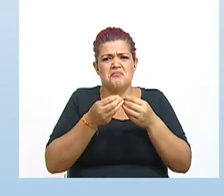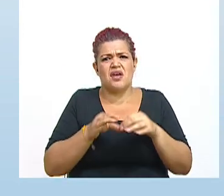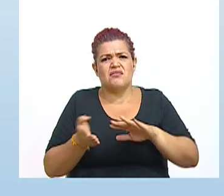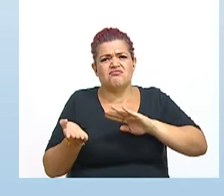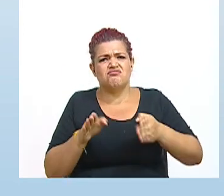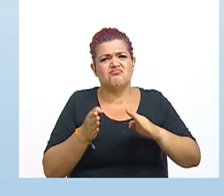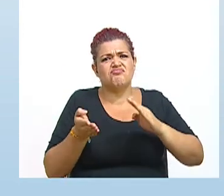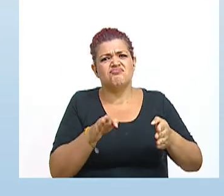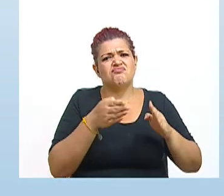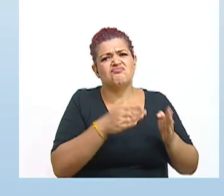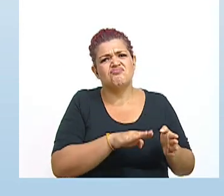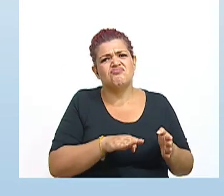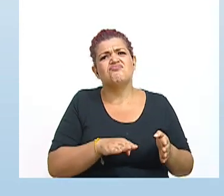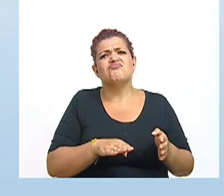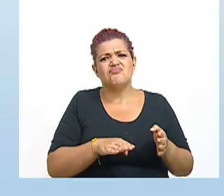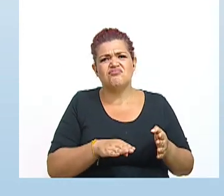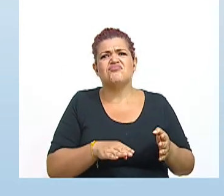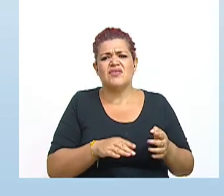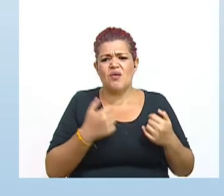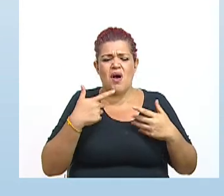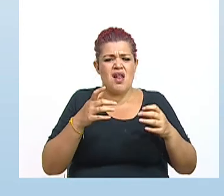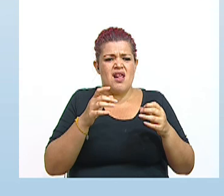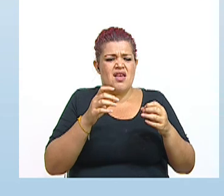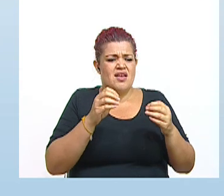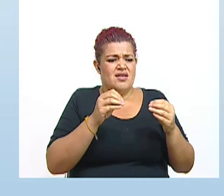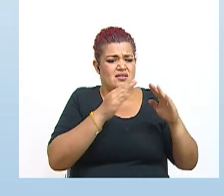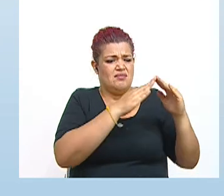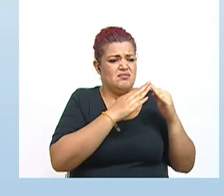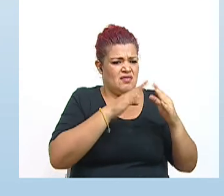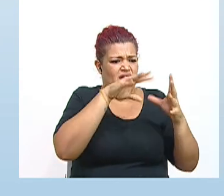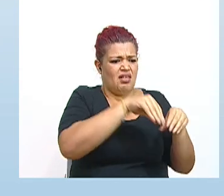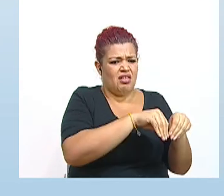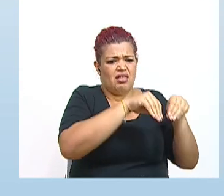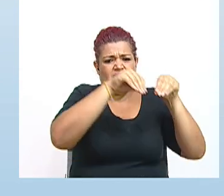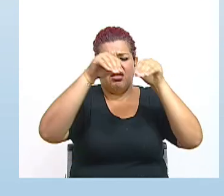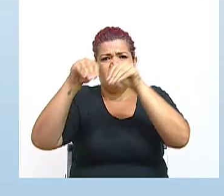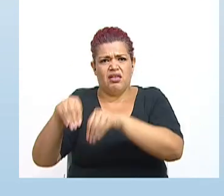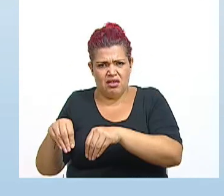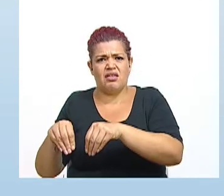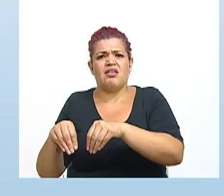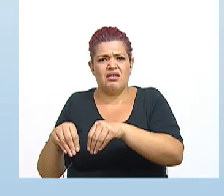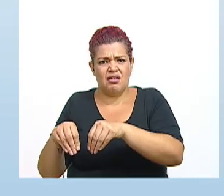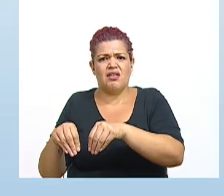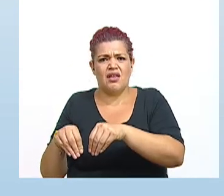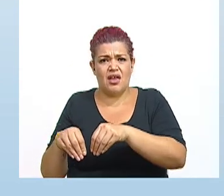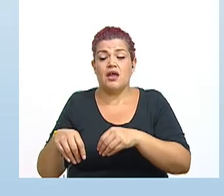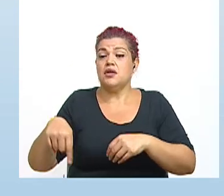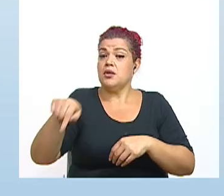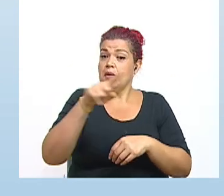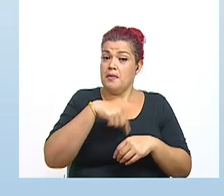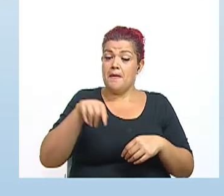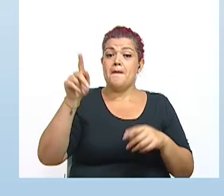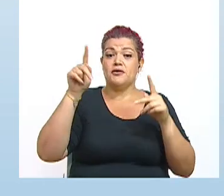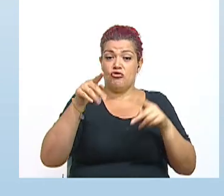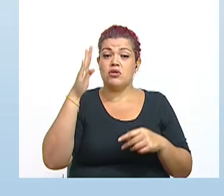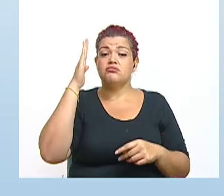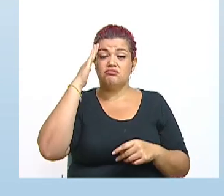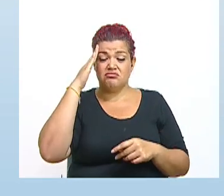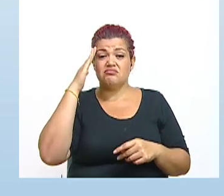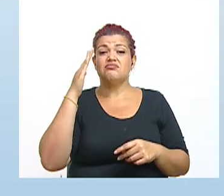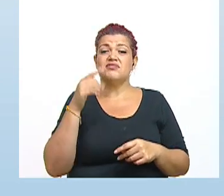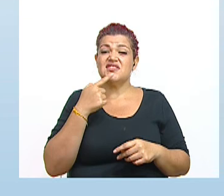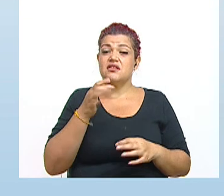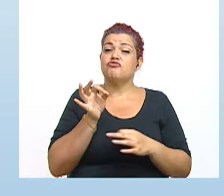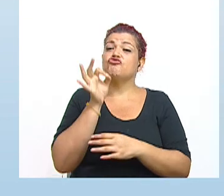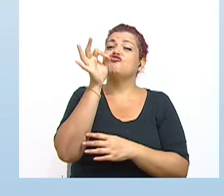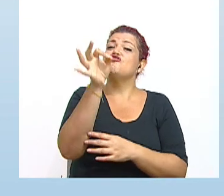vidas y reubicación de la población. Los expertos además nos anuncian efectos para el